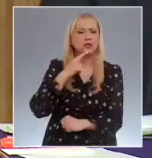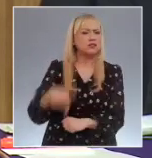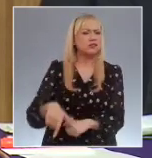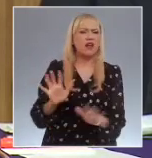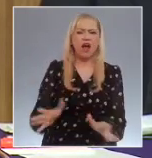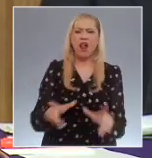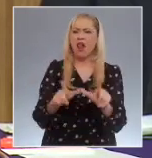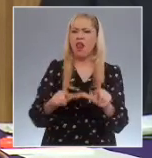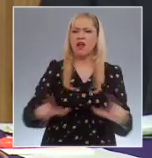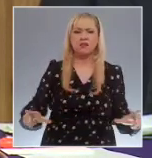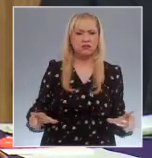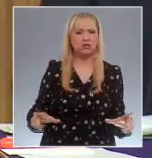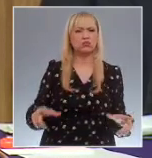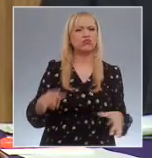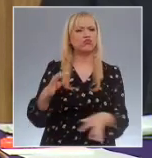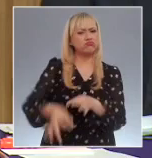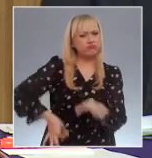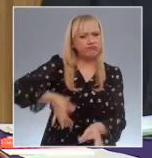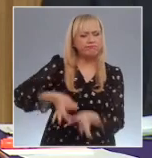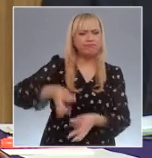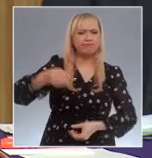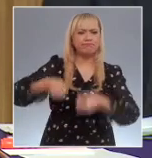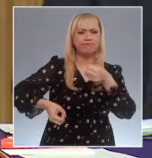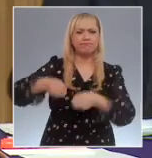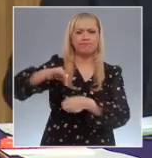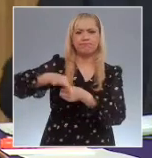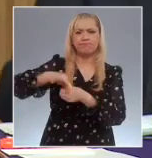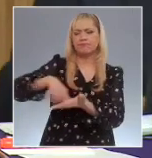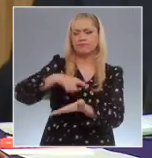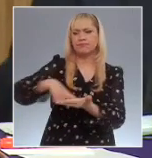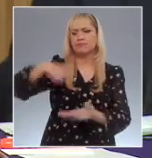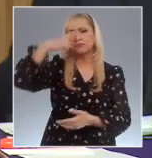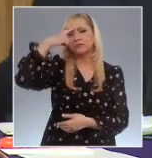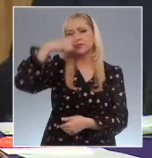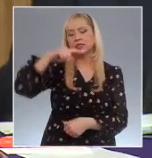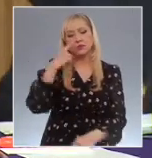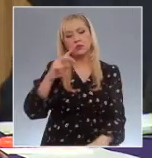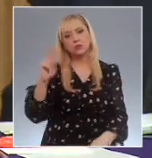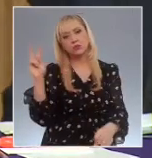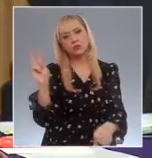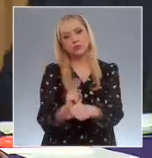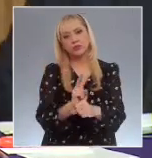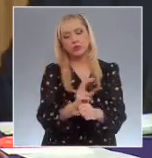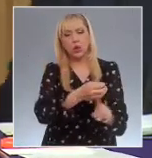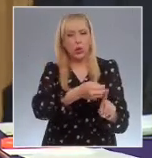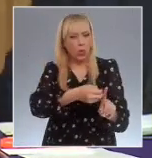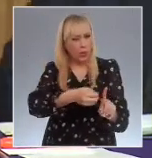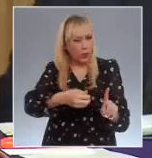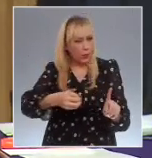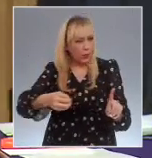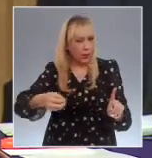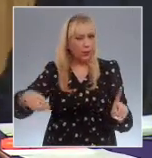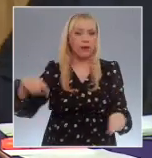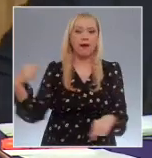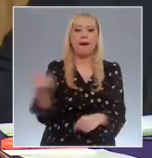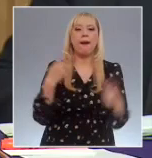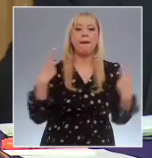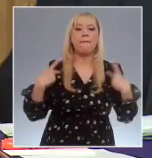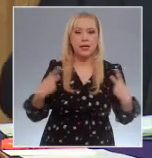gran responsabilidad en el proceso electoral en curso, garantizando a la sociedad